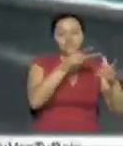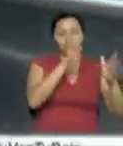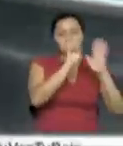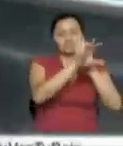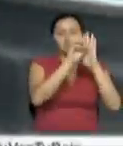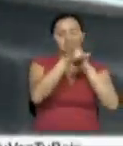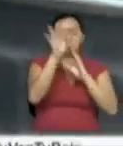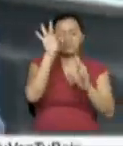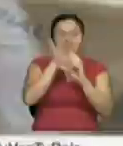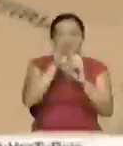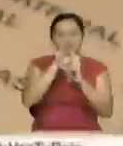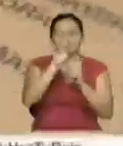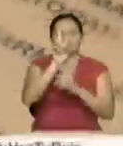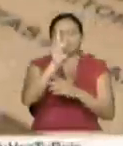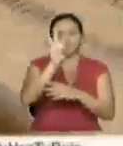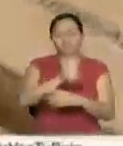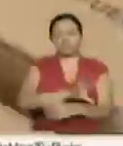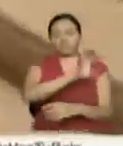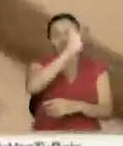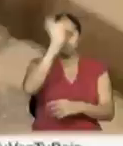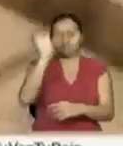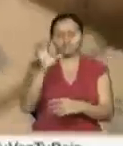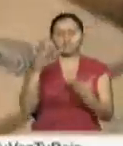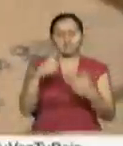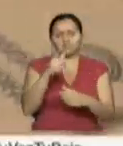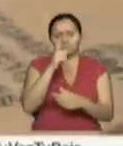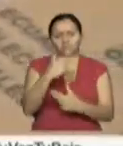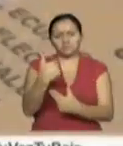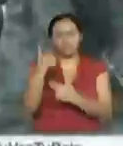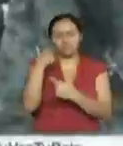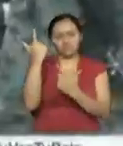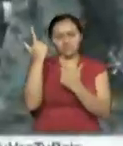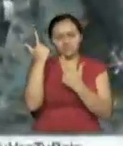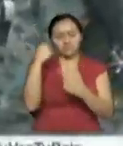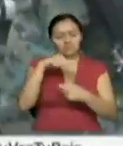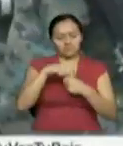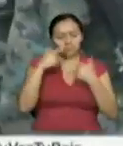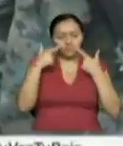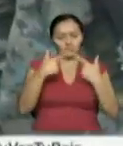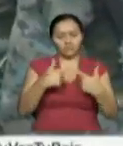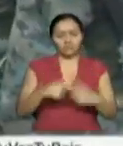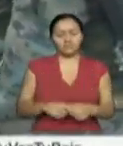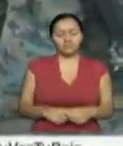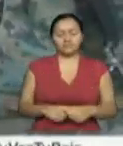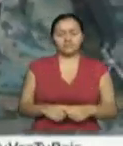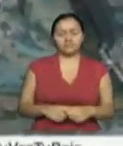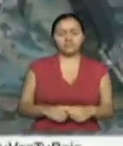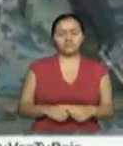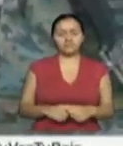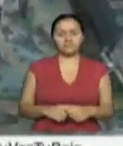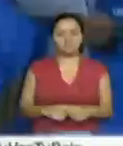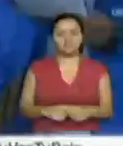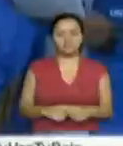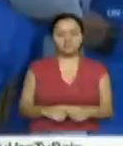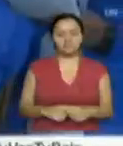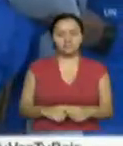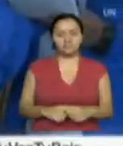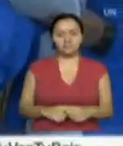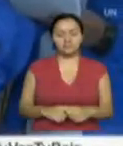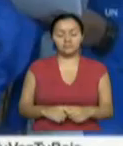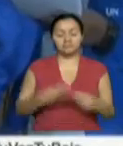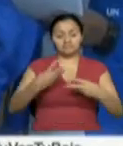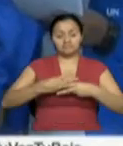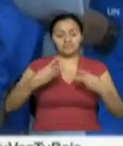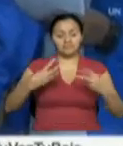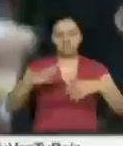bodegas electorales en las 24 provincias estuvo bajo la responsabilidad y custodia de las Fuerzas Armadas. El despliegue del